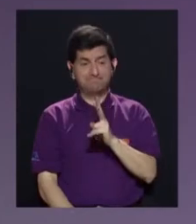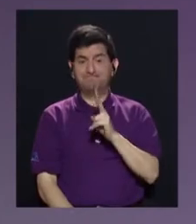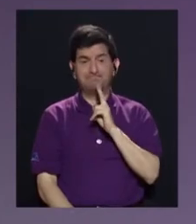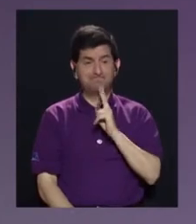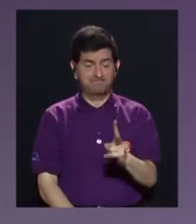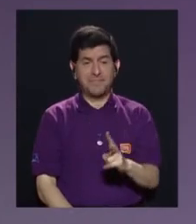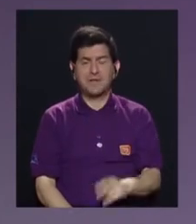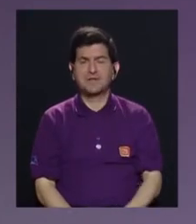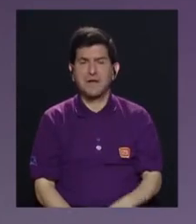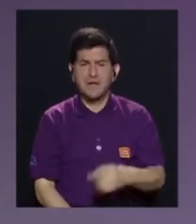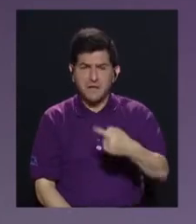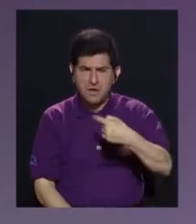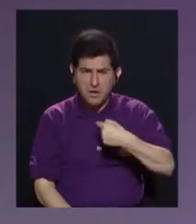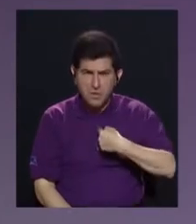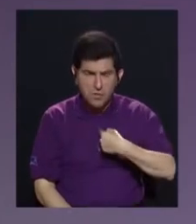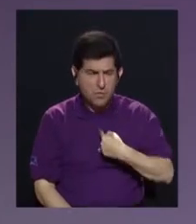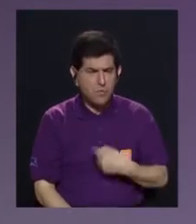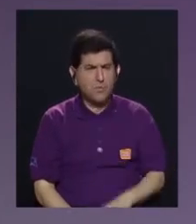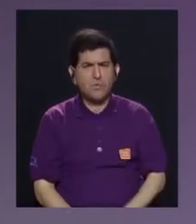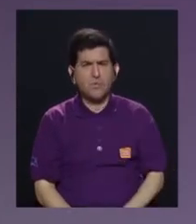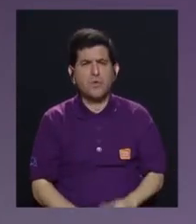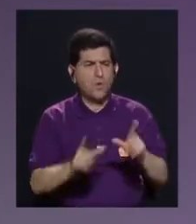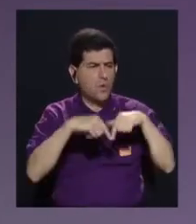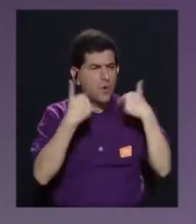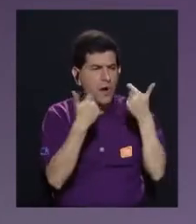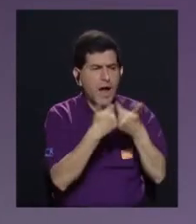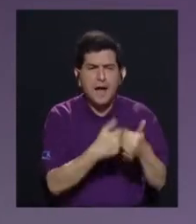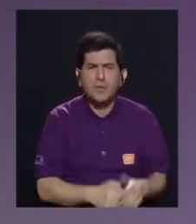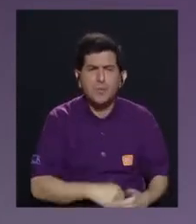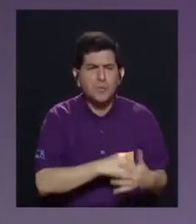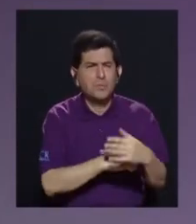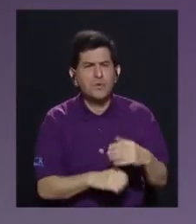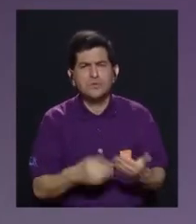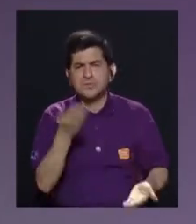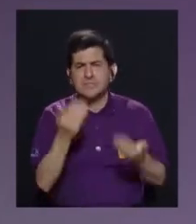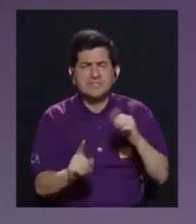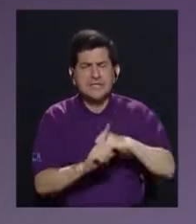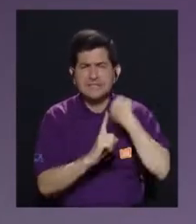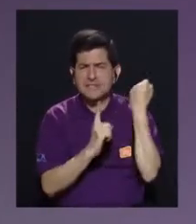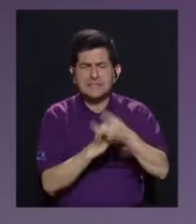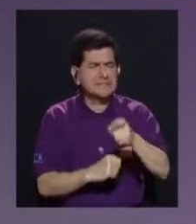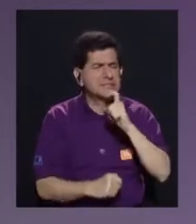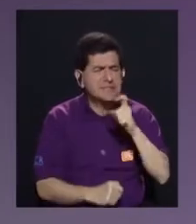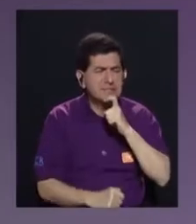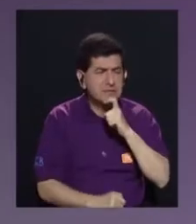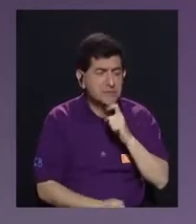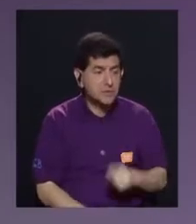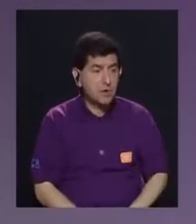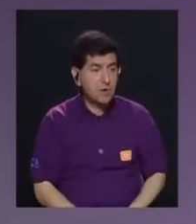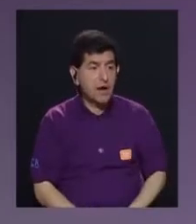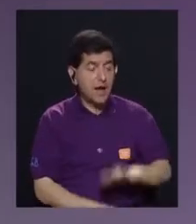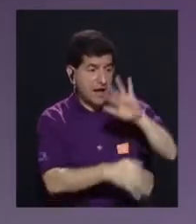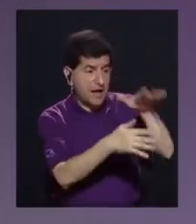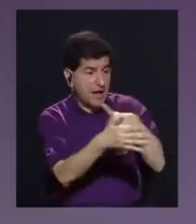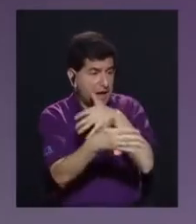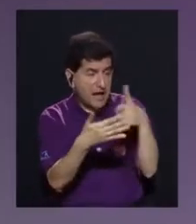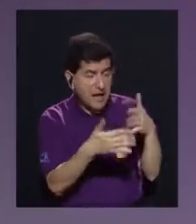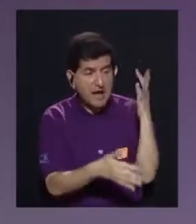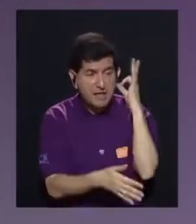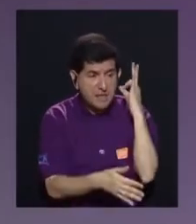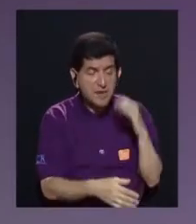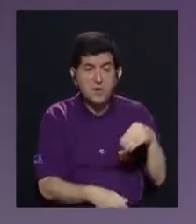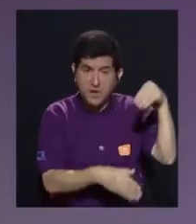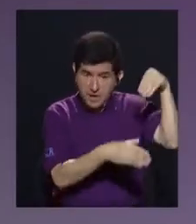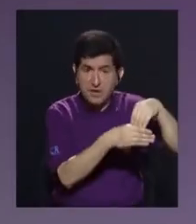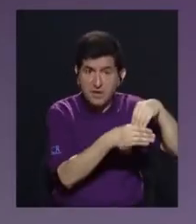es que cuando uno va a los sectores más más excluidos también las prioridades de la agenda de las mujeres dijo efectivamente